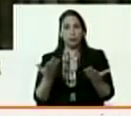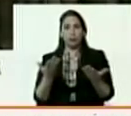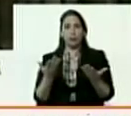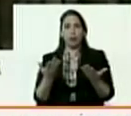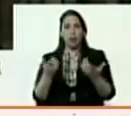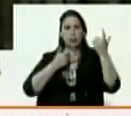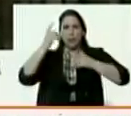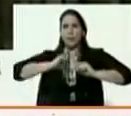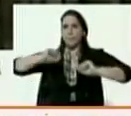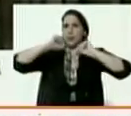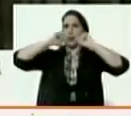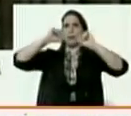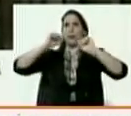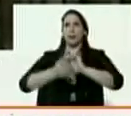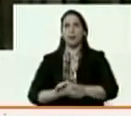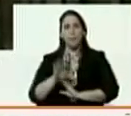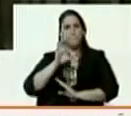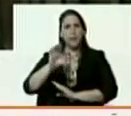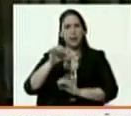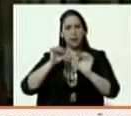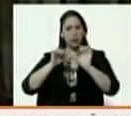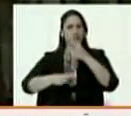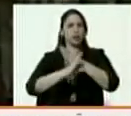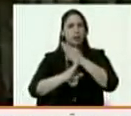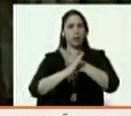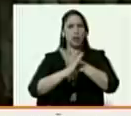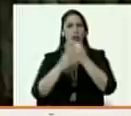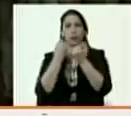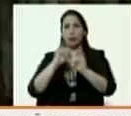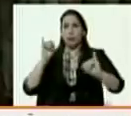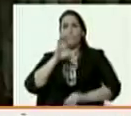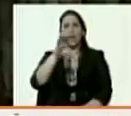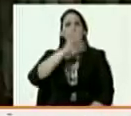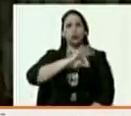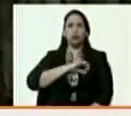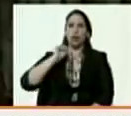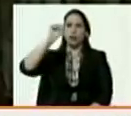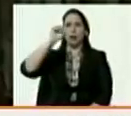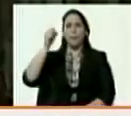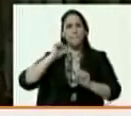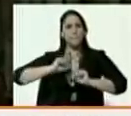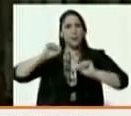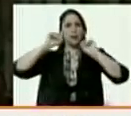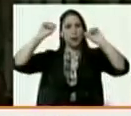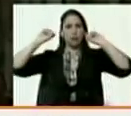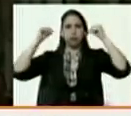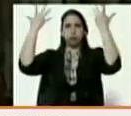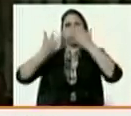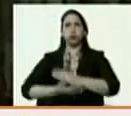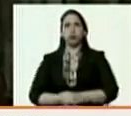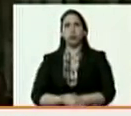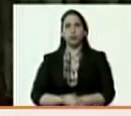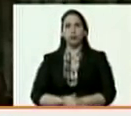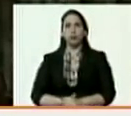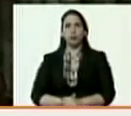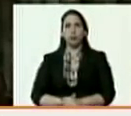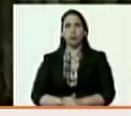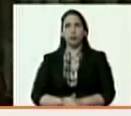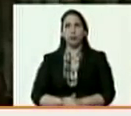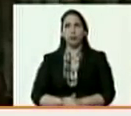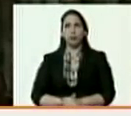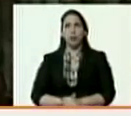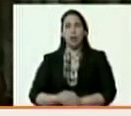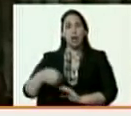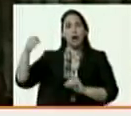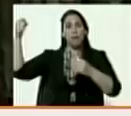¡Chávez vive! ¡La patria sigue! ¡Independencia y patria socialista! ¡Vivemos y vencemos! ¡El sol